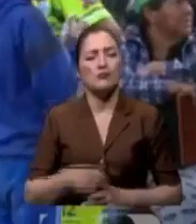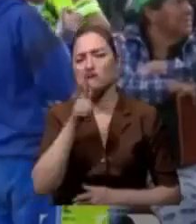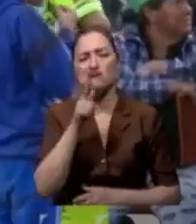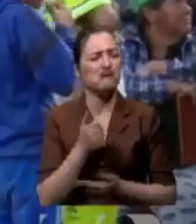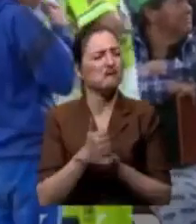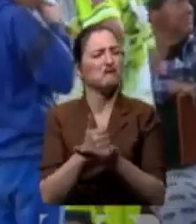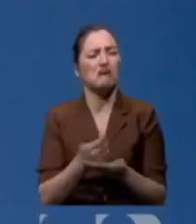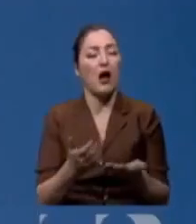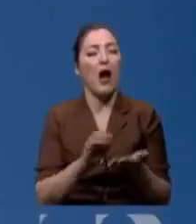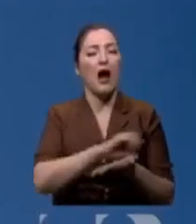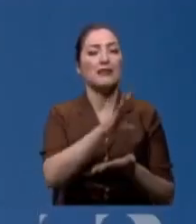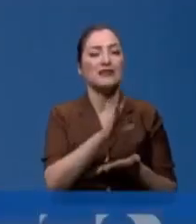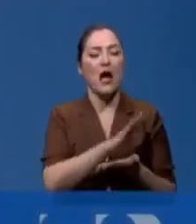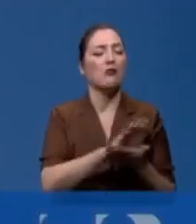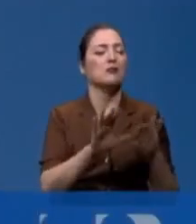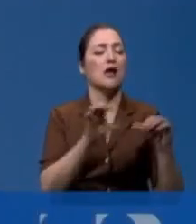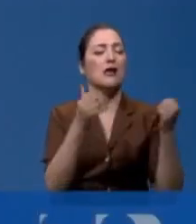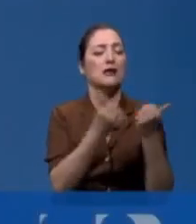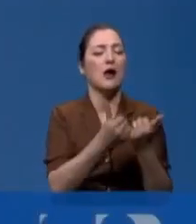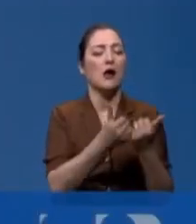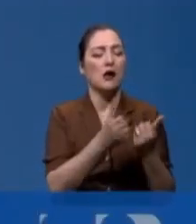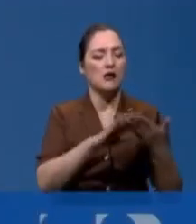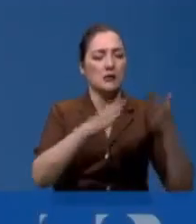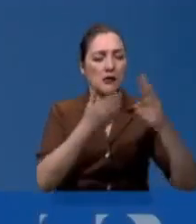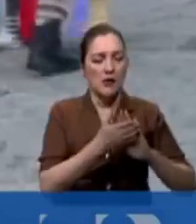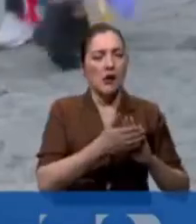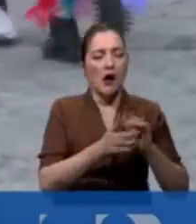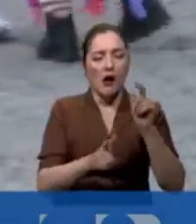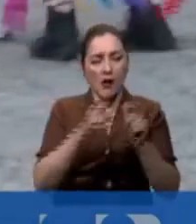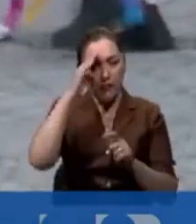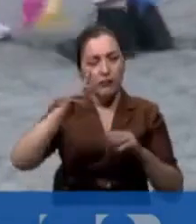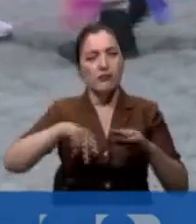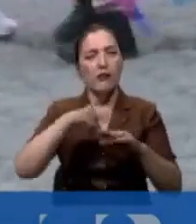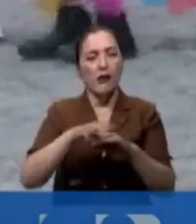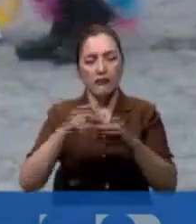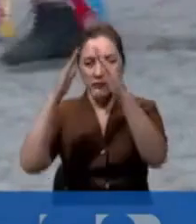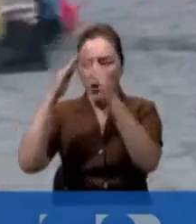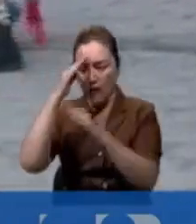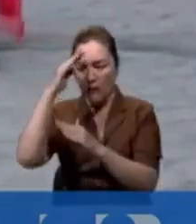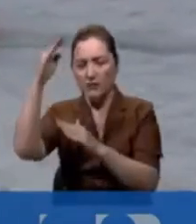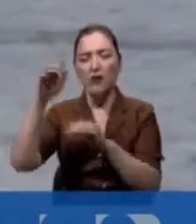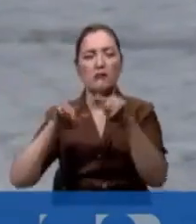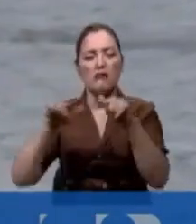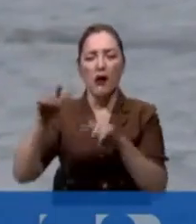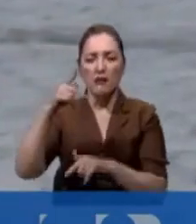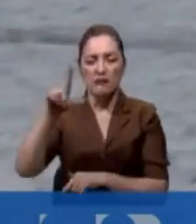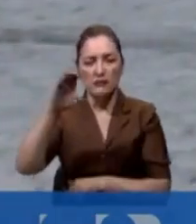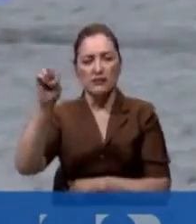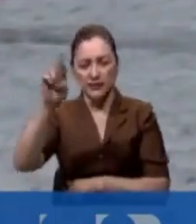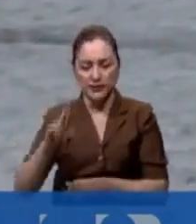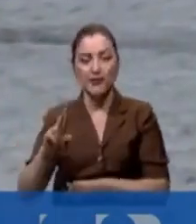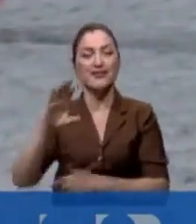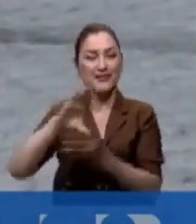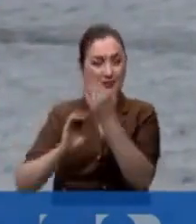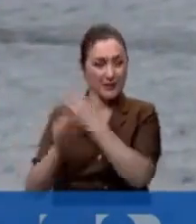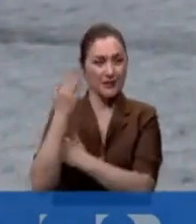Gracias a las asambleas constantes de la ciudadanía y Policía Nacional, que esta UPC fue reaperturada en el sector del Placer Alto, en el casco colonial.